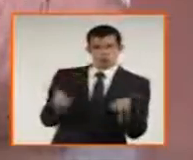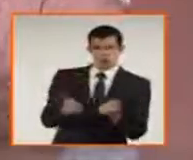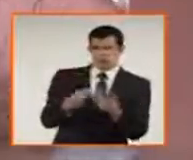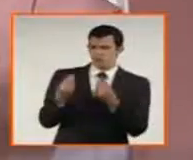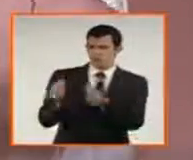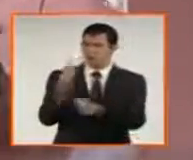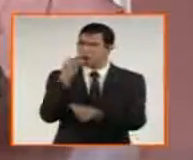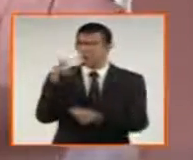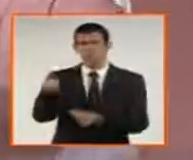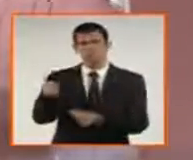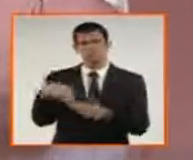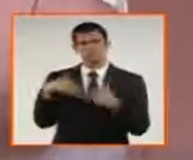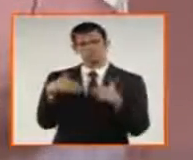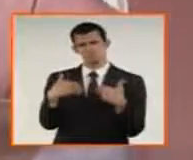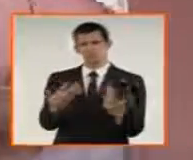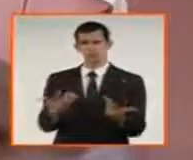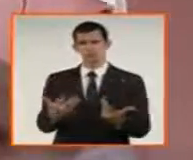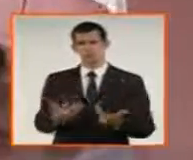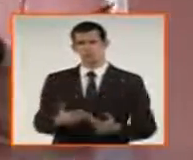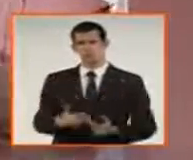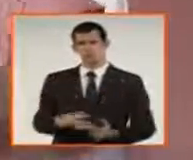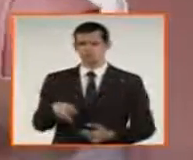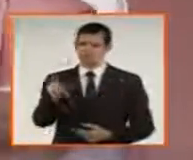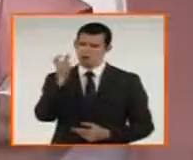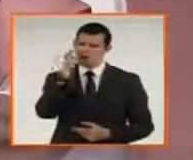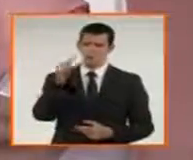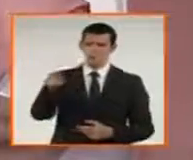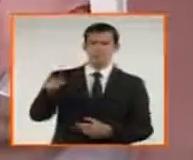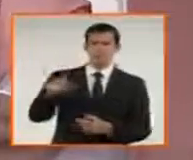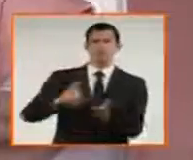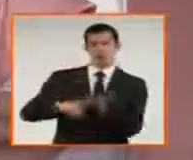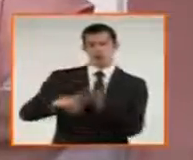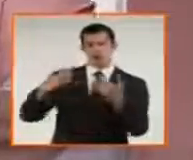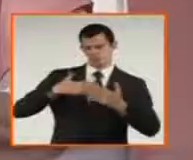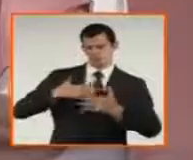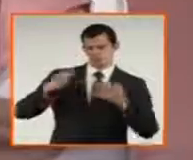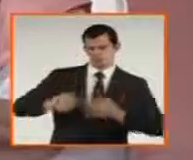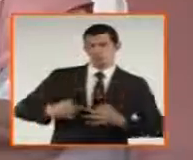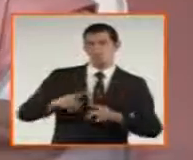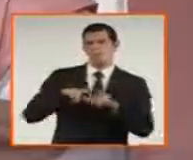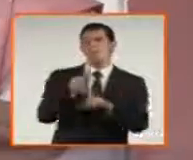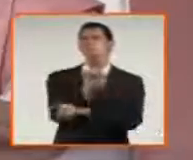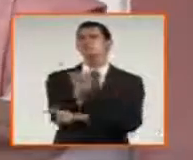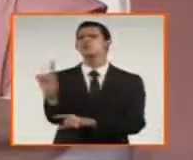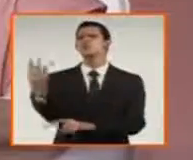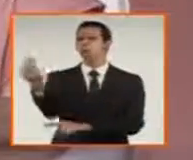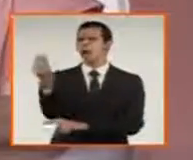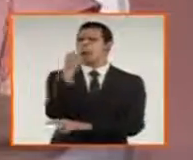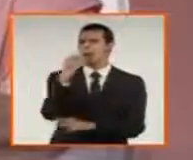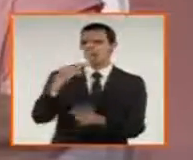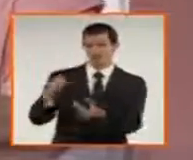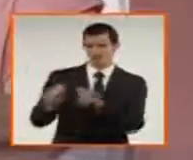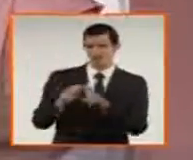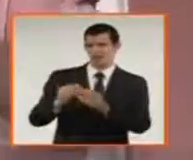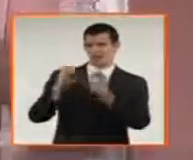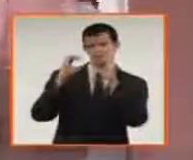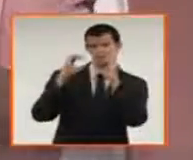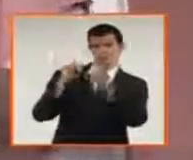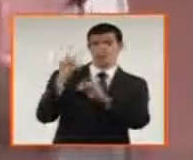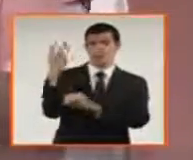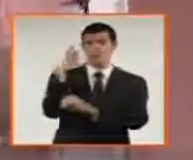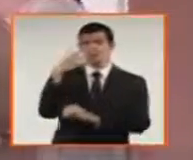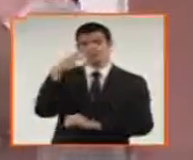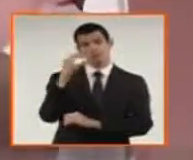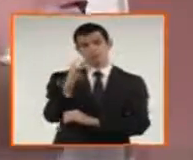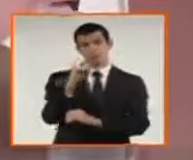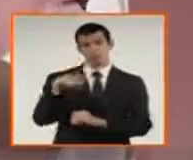obligación cuando en su momento esa persona que ahora está reclamando no cumplió con la obligación que le correspondía. Y fíjense entonces